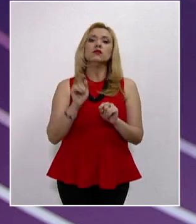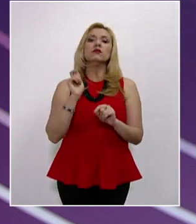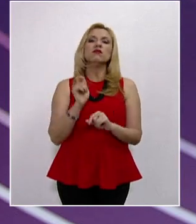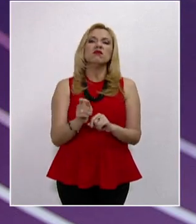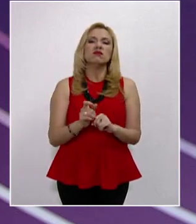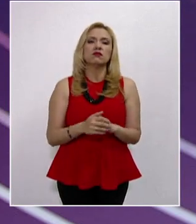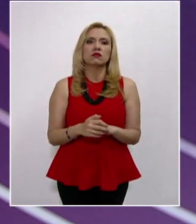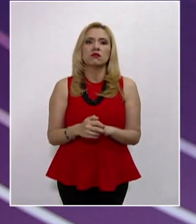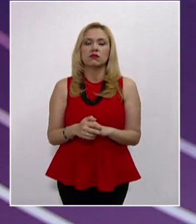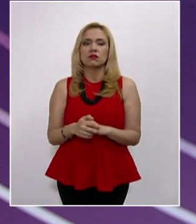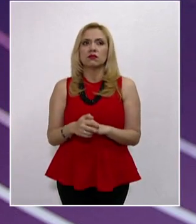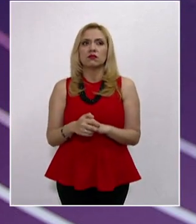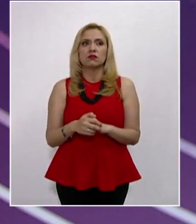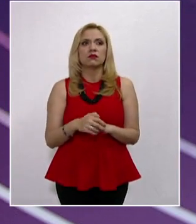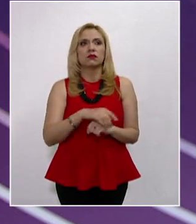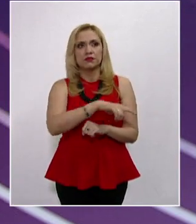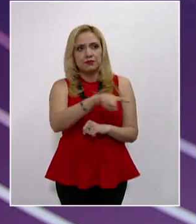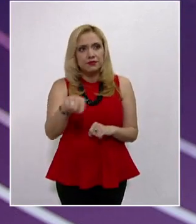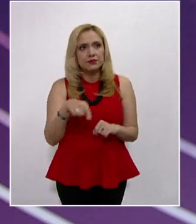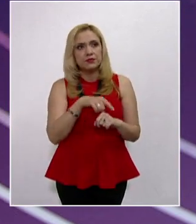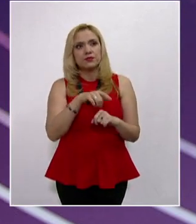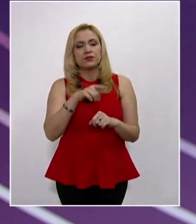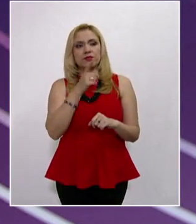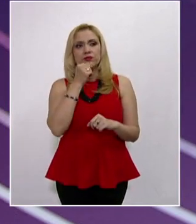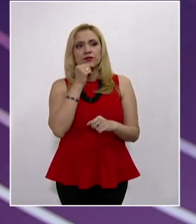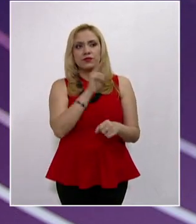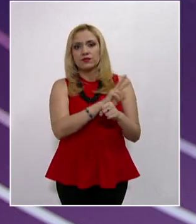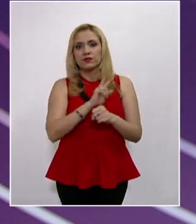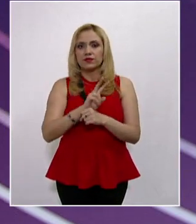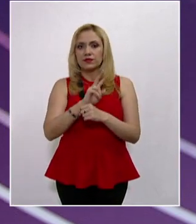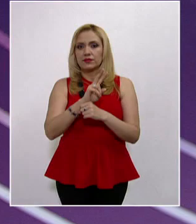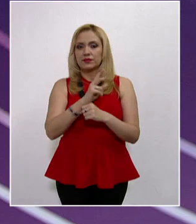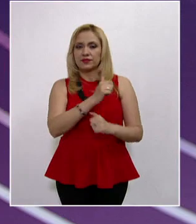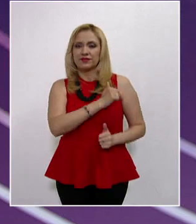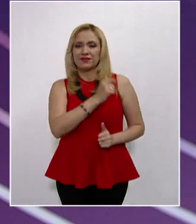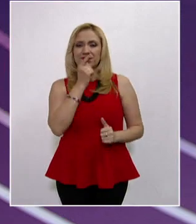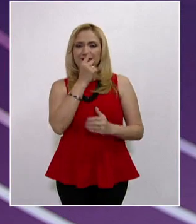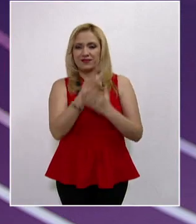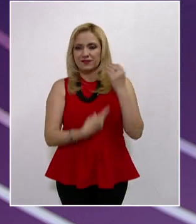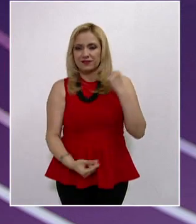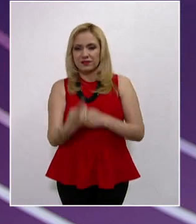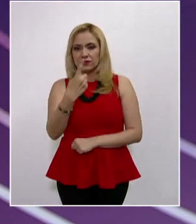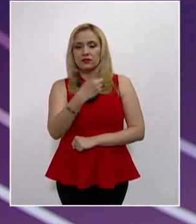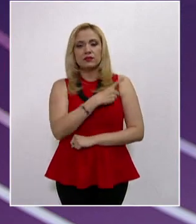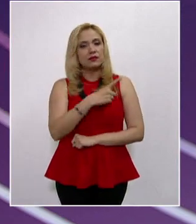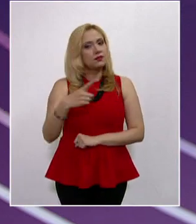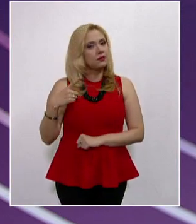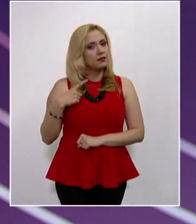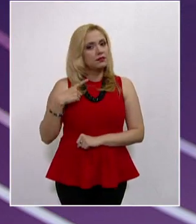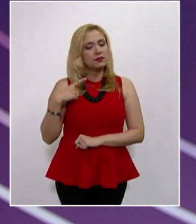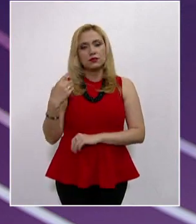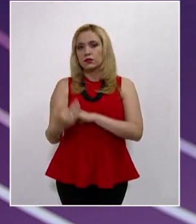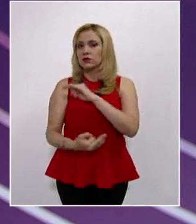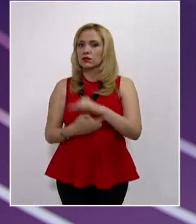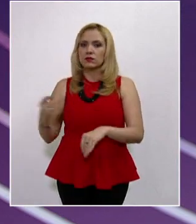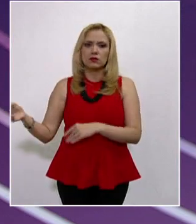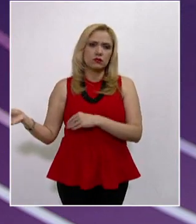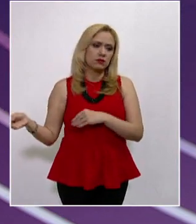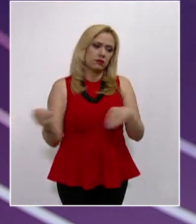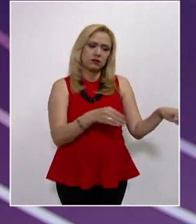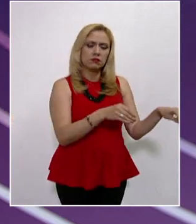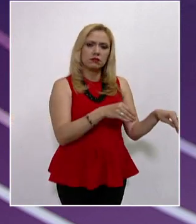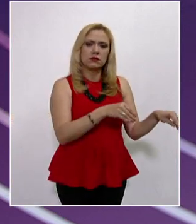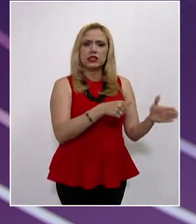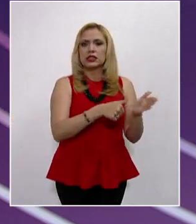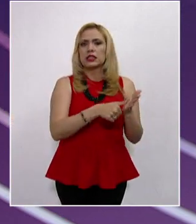sería: una corporación como la Guardia Nacional, para que tenga un carácter eminentemente civil, tendría que someter a todos sus miembros al